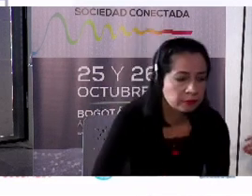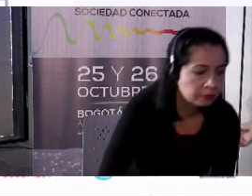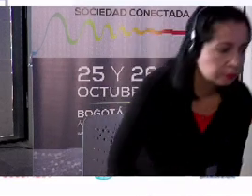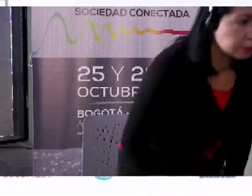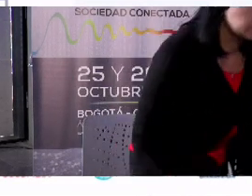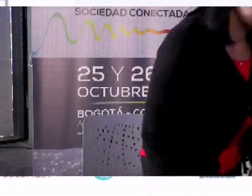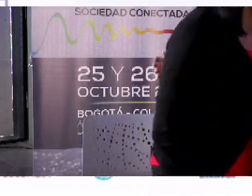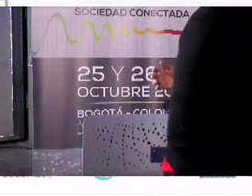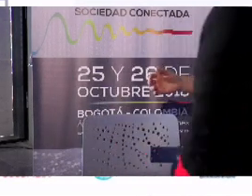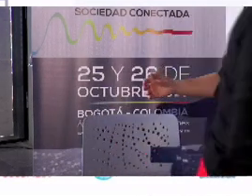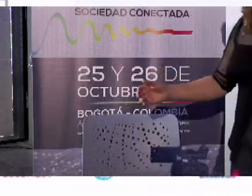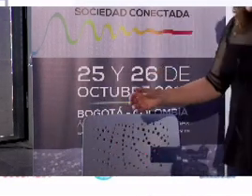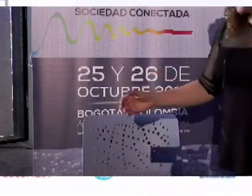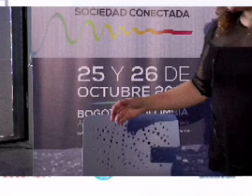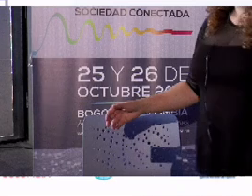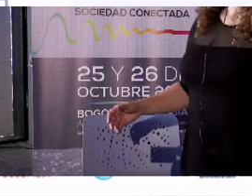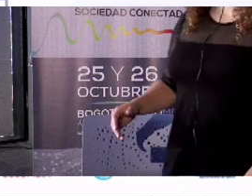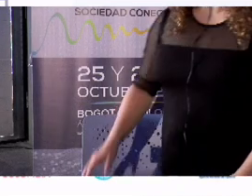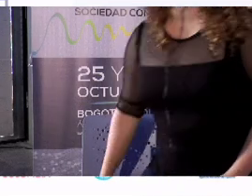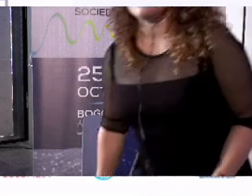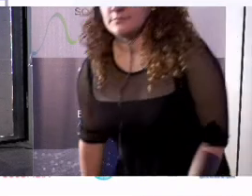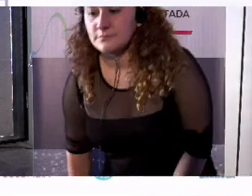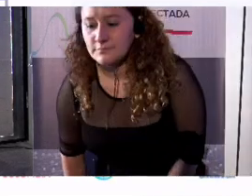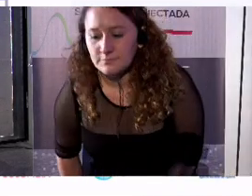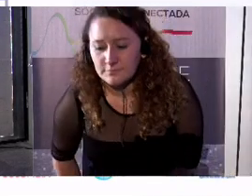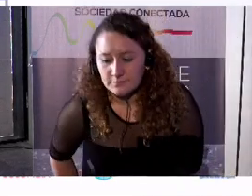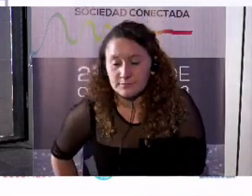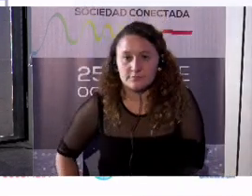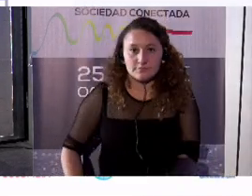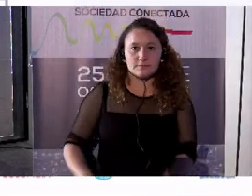redes y la capacidad de las